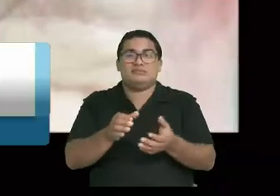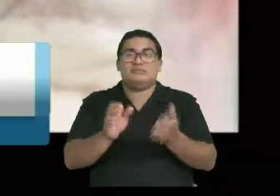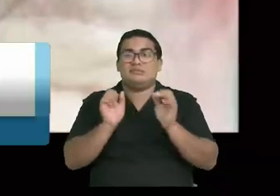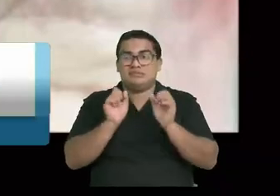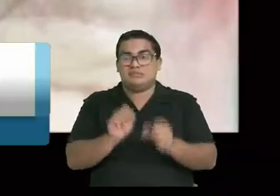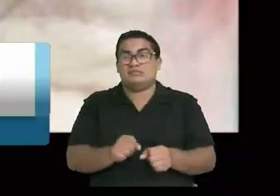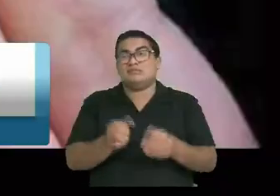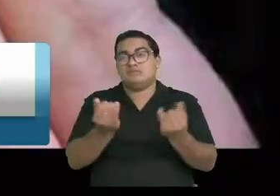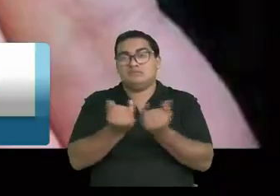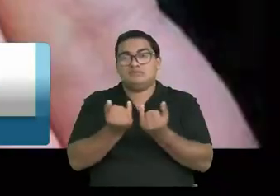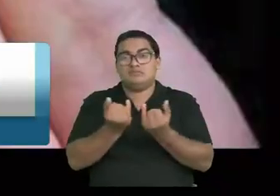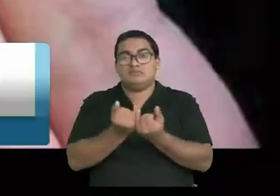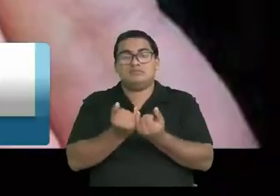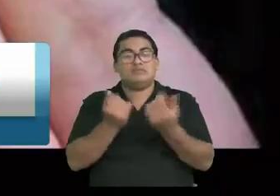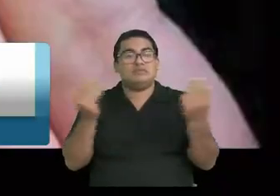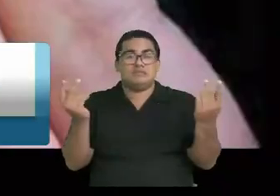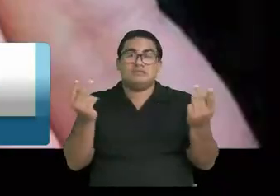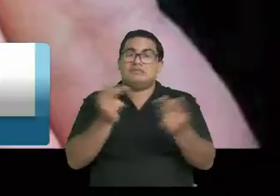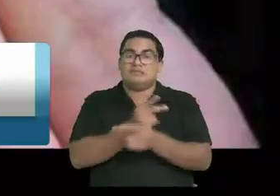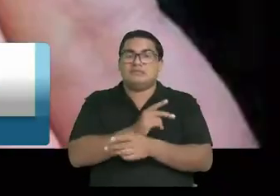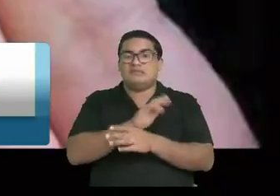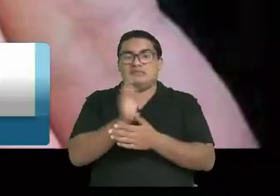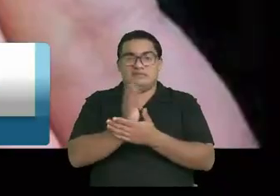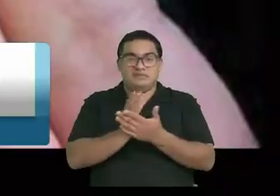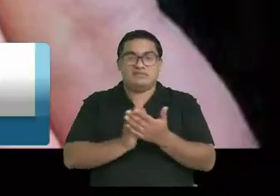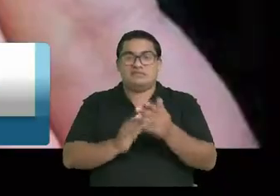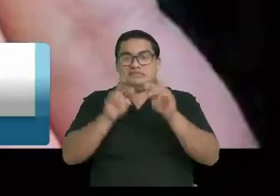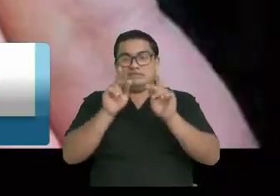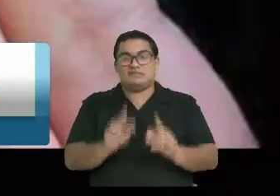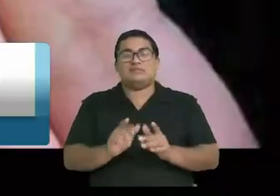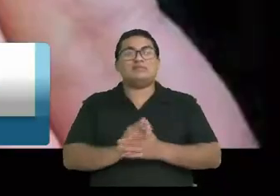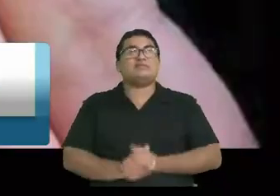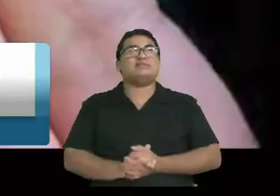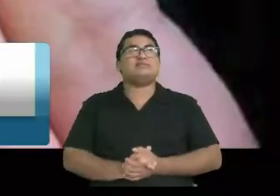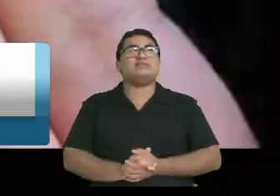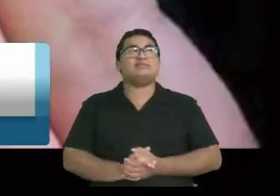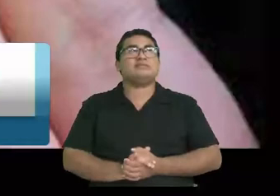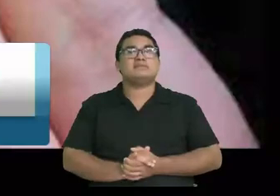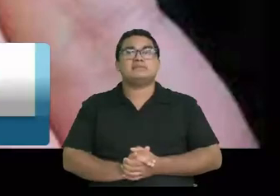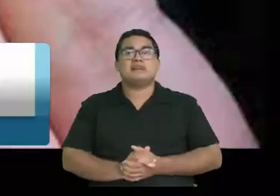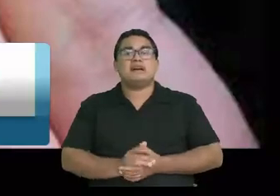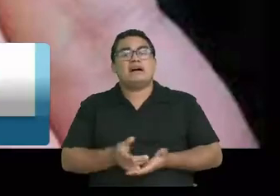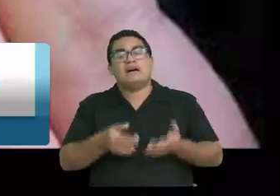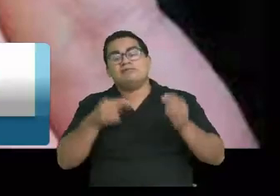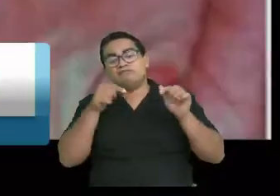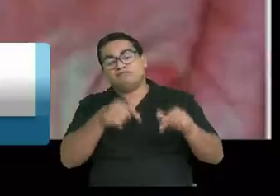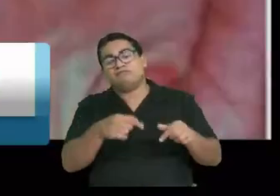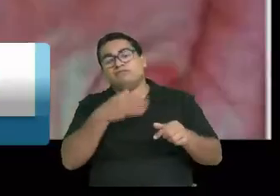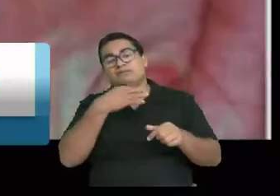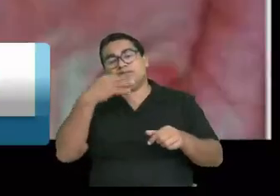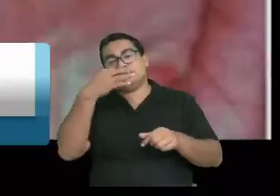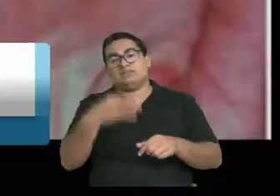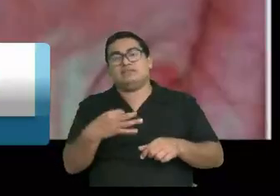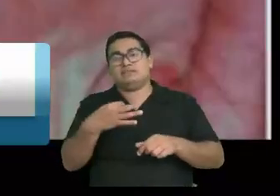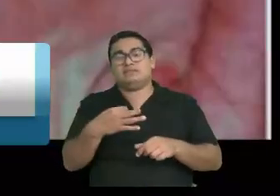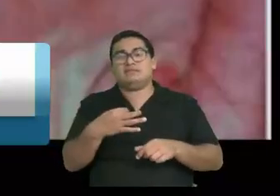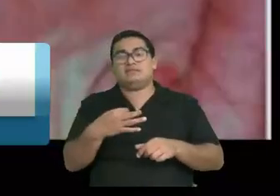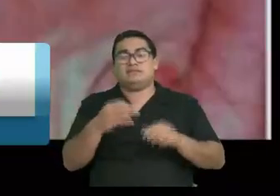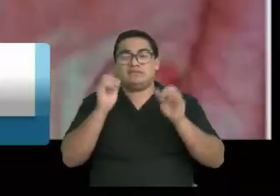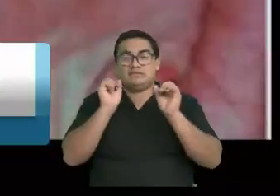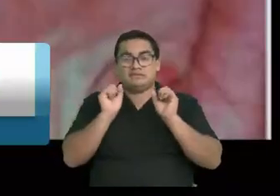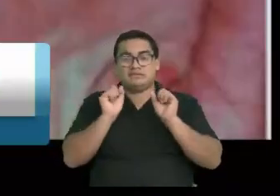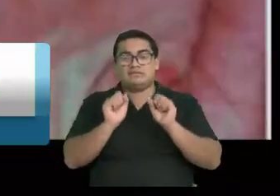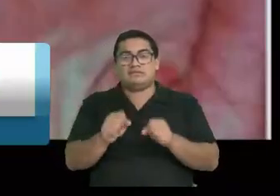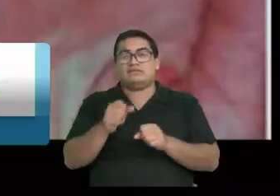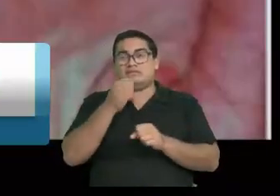ser incluso hasta fatal en algunos pacientes. Y luego de eso, que ya sospechamos y tenemos la certeza que eso,